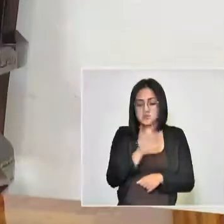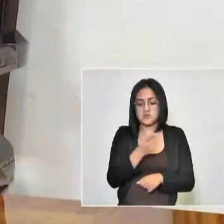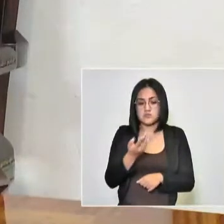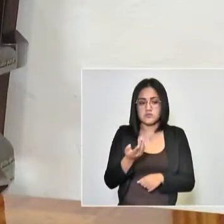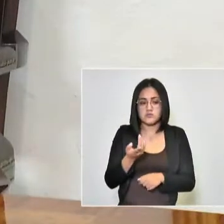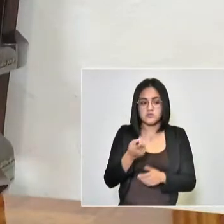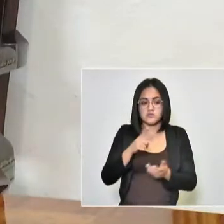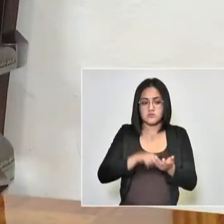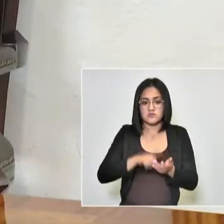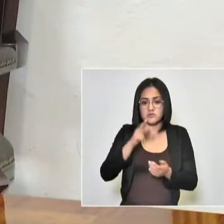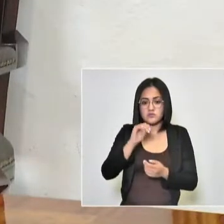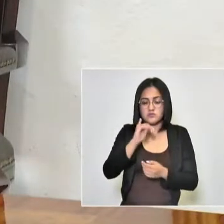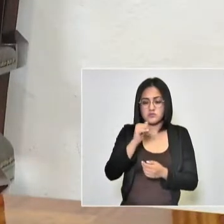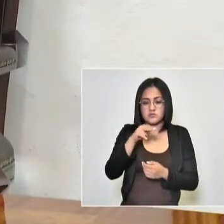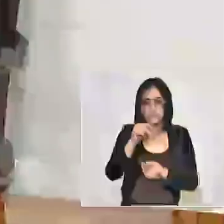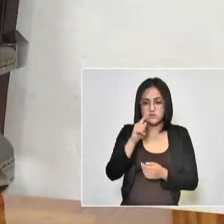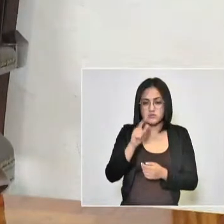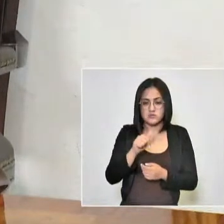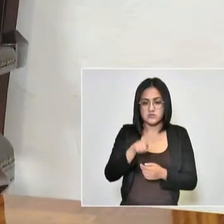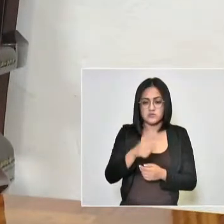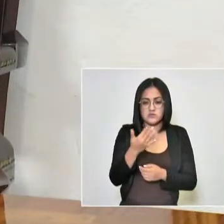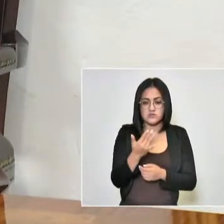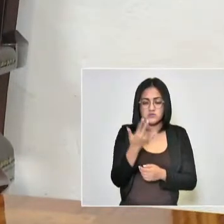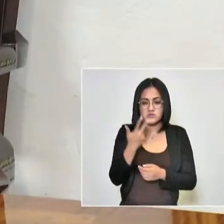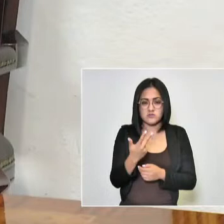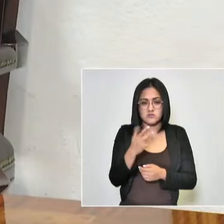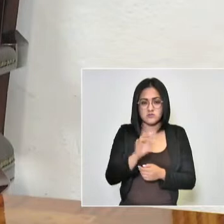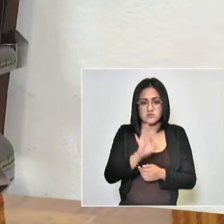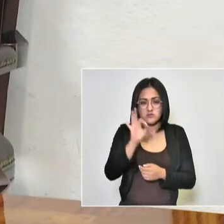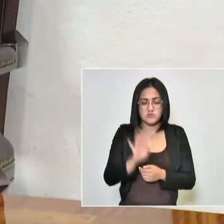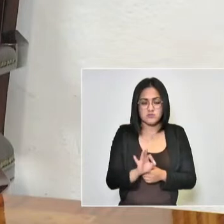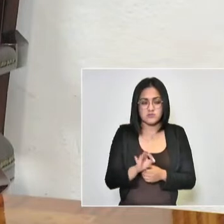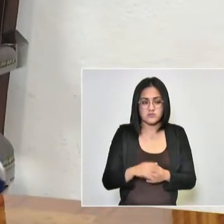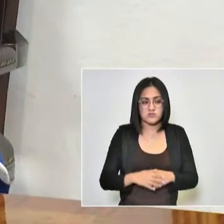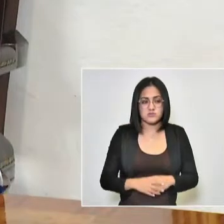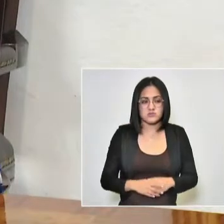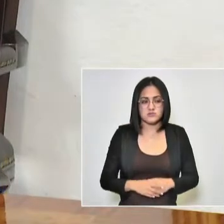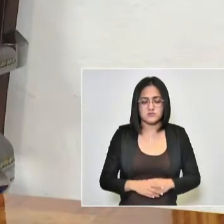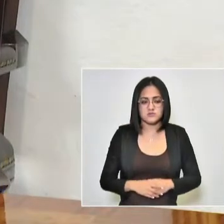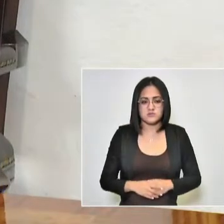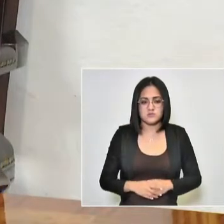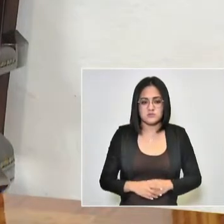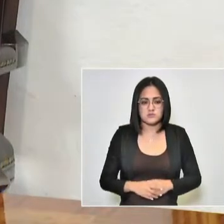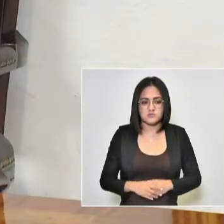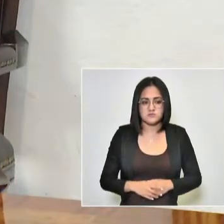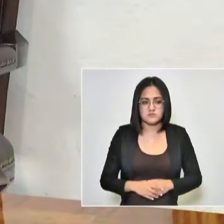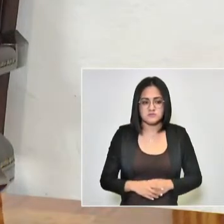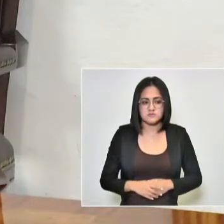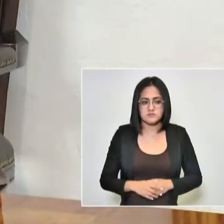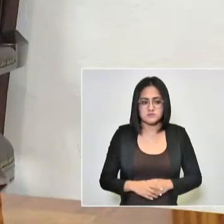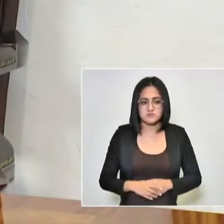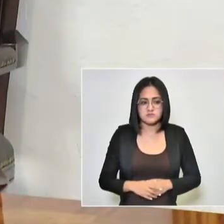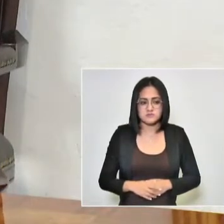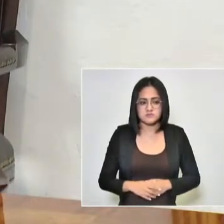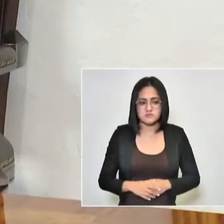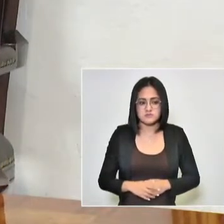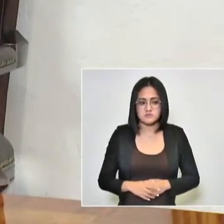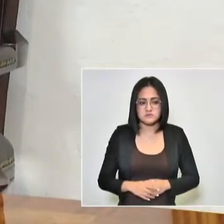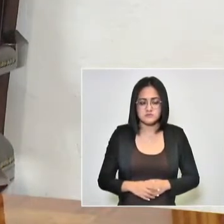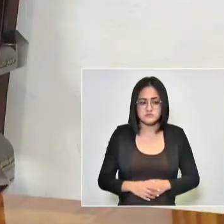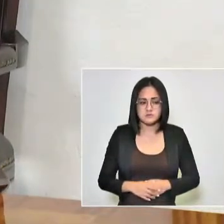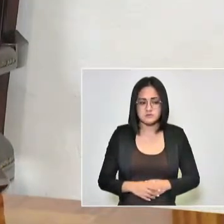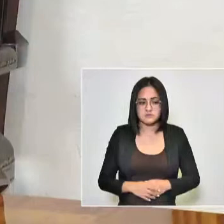de Huachinantla está al 58% en este momento, gobernador. En cuanto a